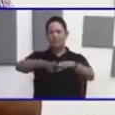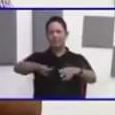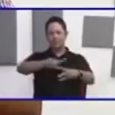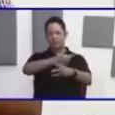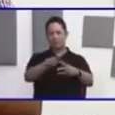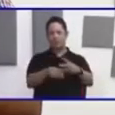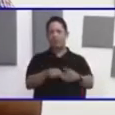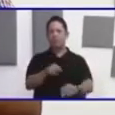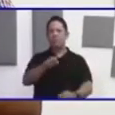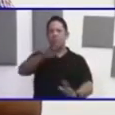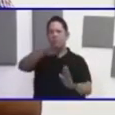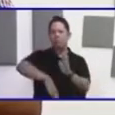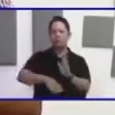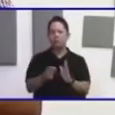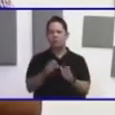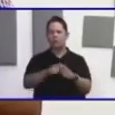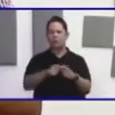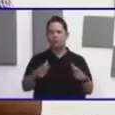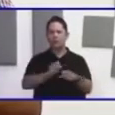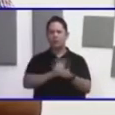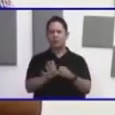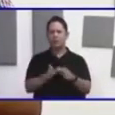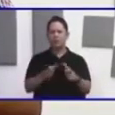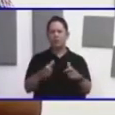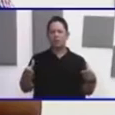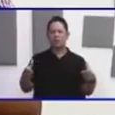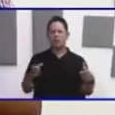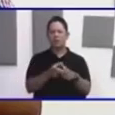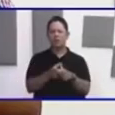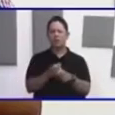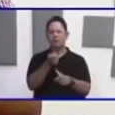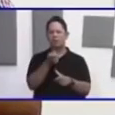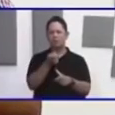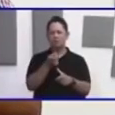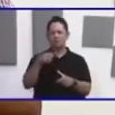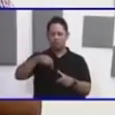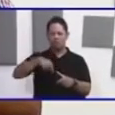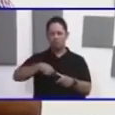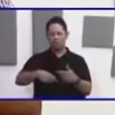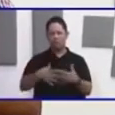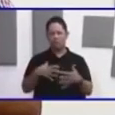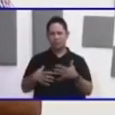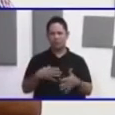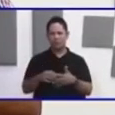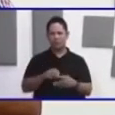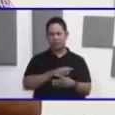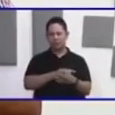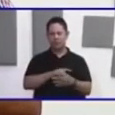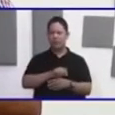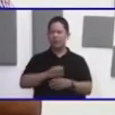de la indisciplina en algunos sectores, pero seguimos siendo el tercer departamento con menos casos de